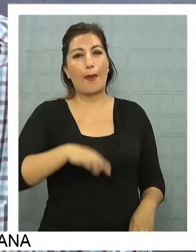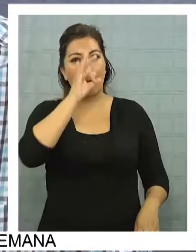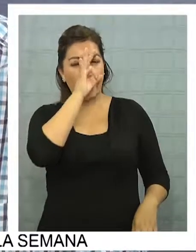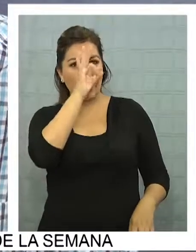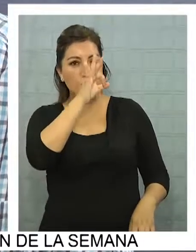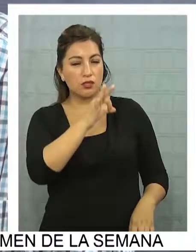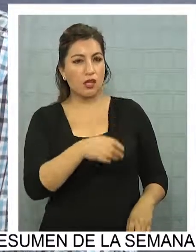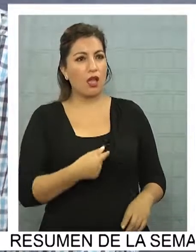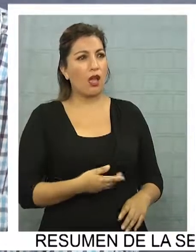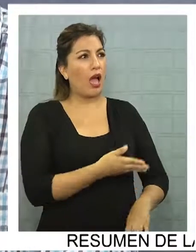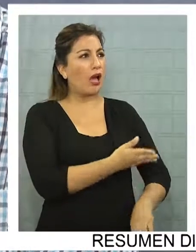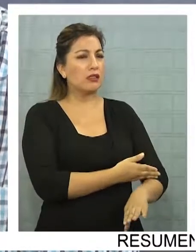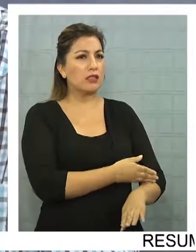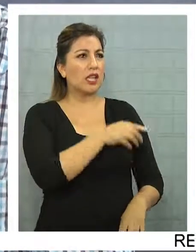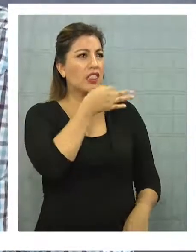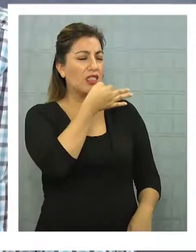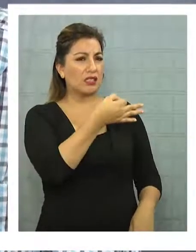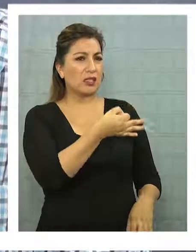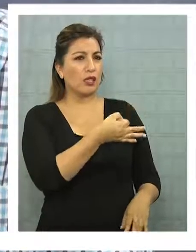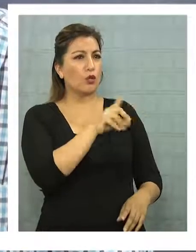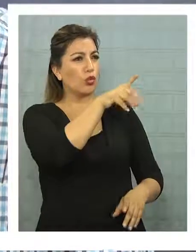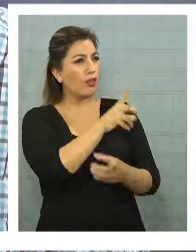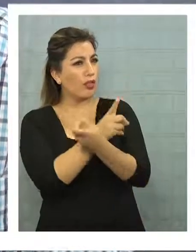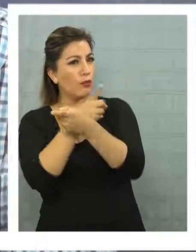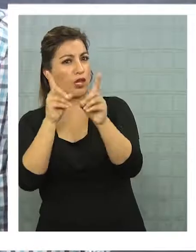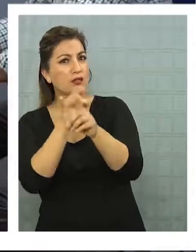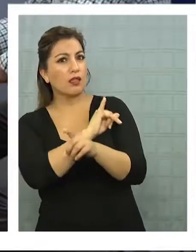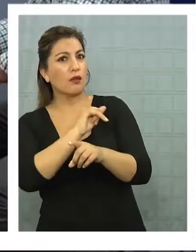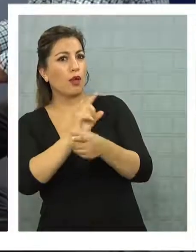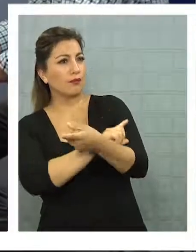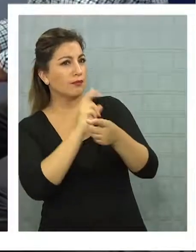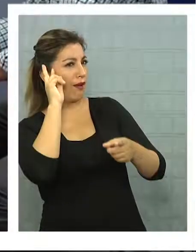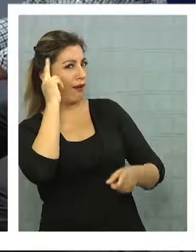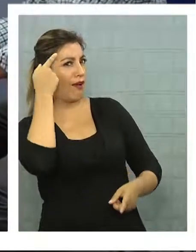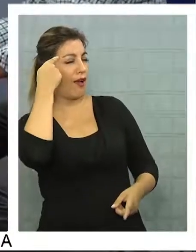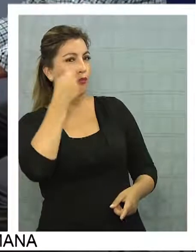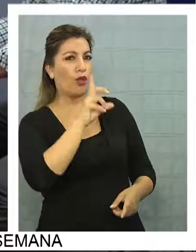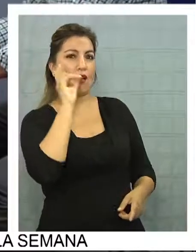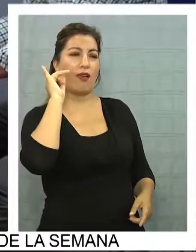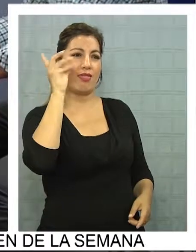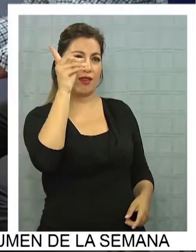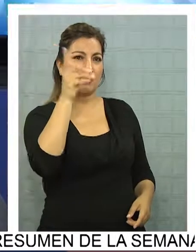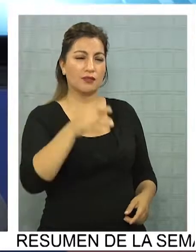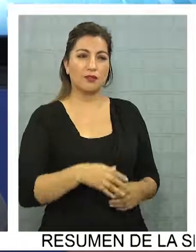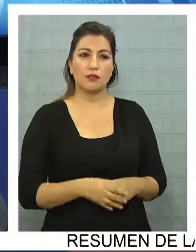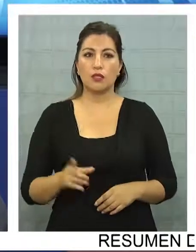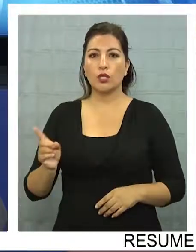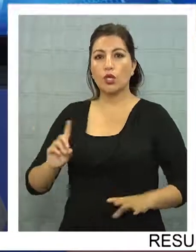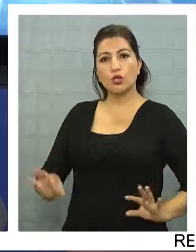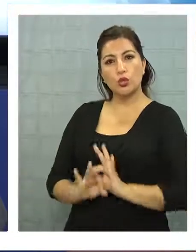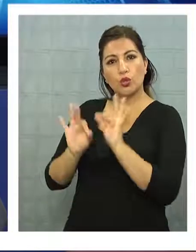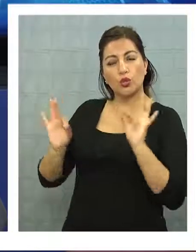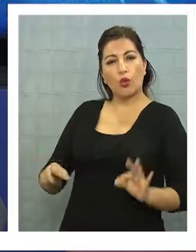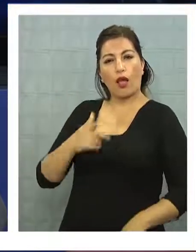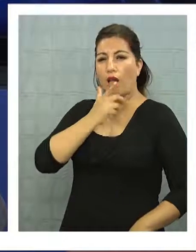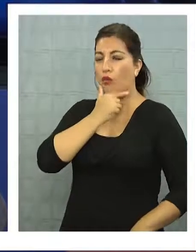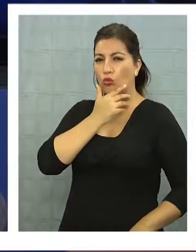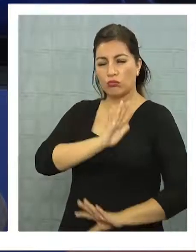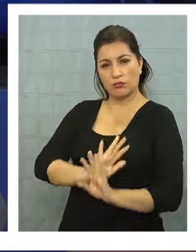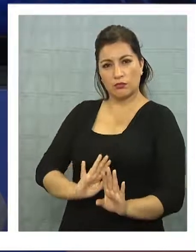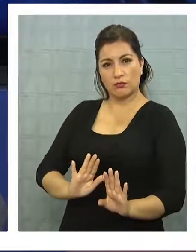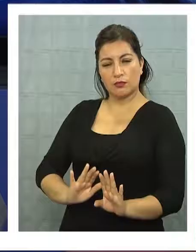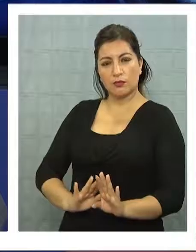sana. Yo en ese momento dije exactamente lo mismo que cuando volví a Chile, no antes, no, porque no me correspondía. Yo dije exactamente lo mismo